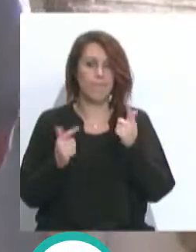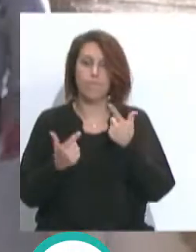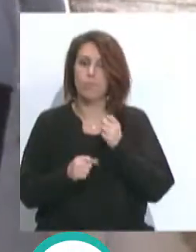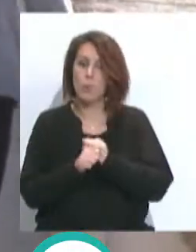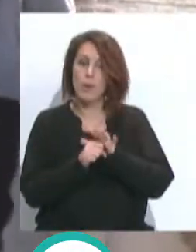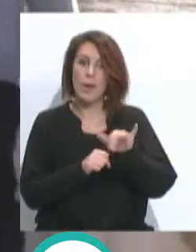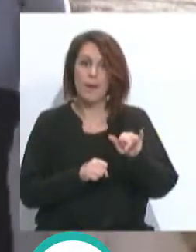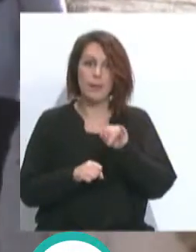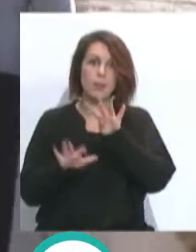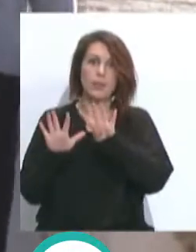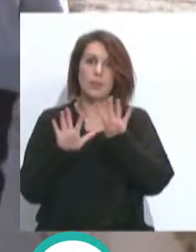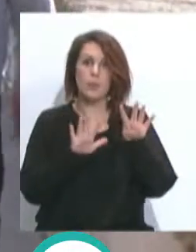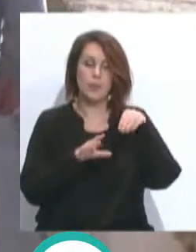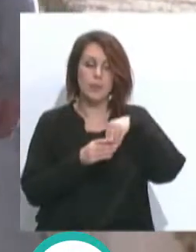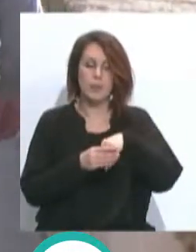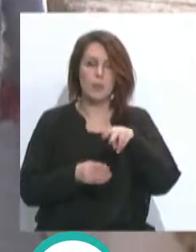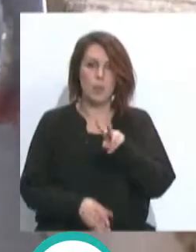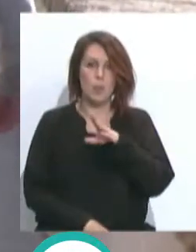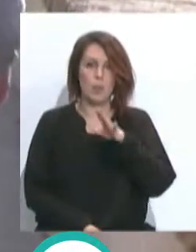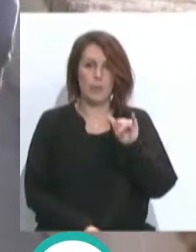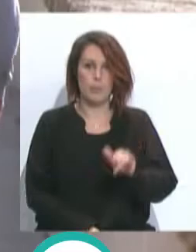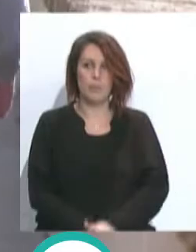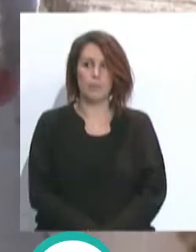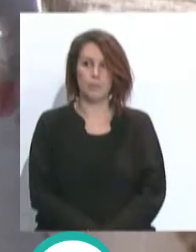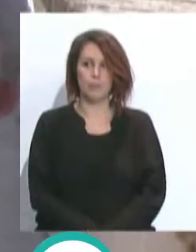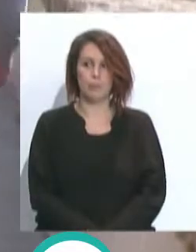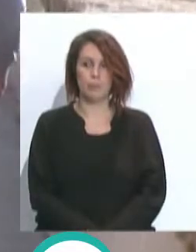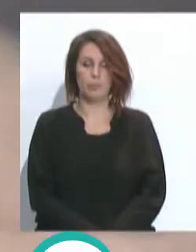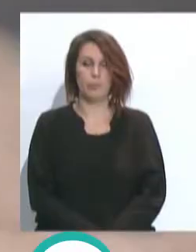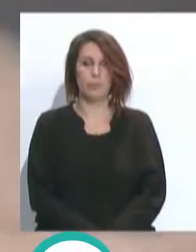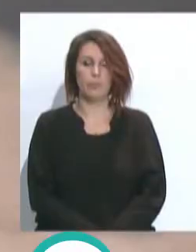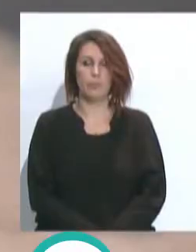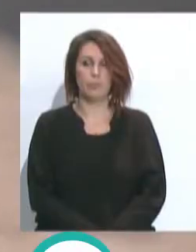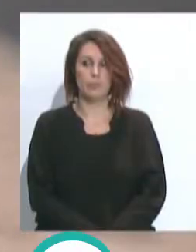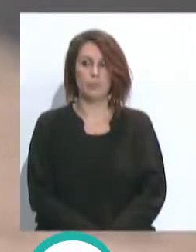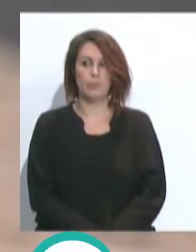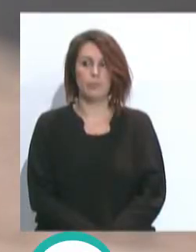COVID, de los que 99 están en UCI.